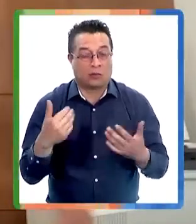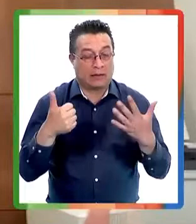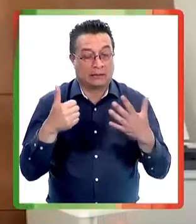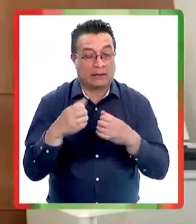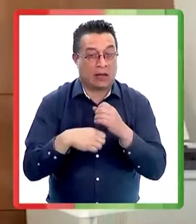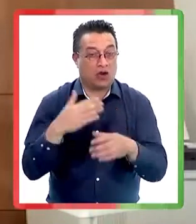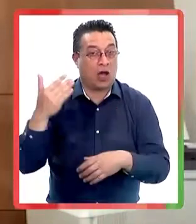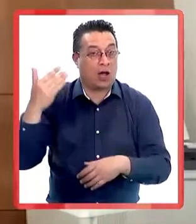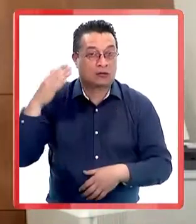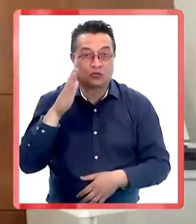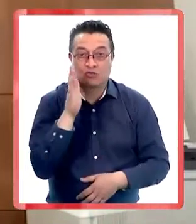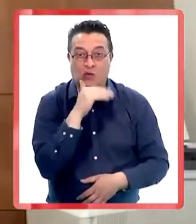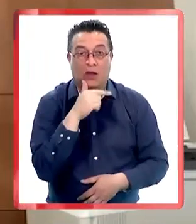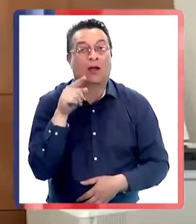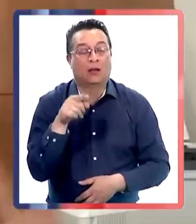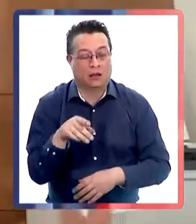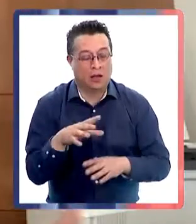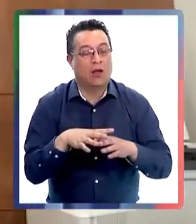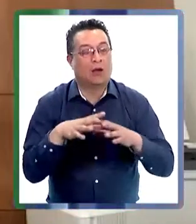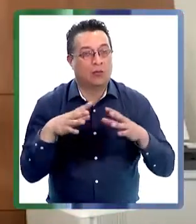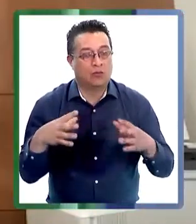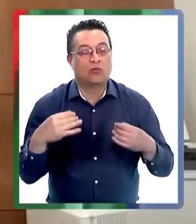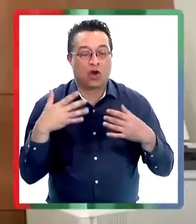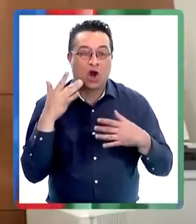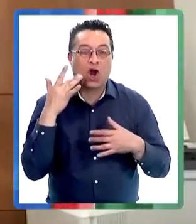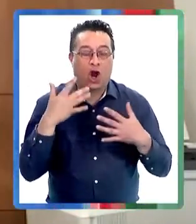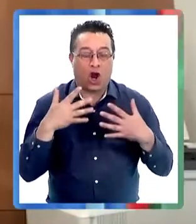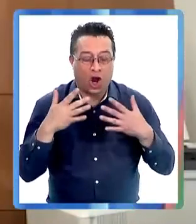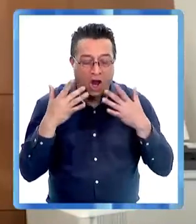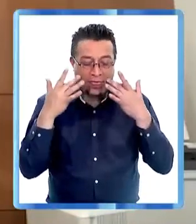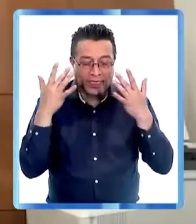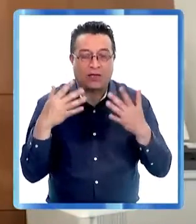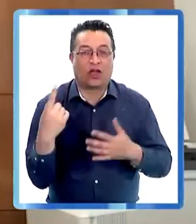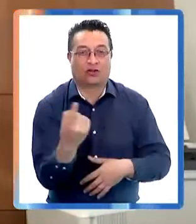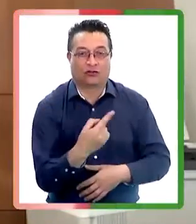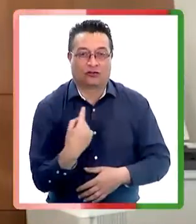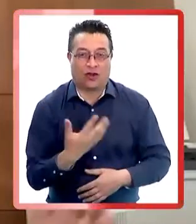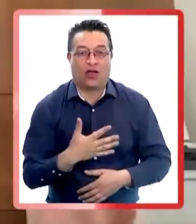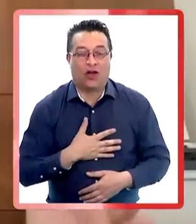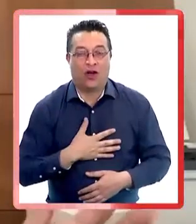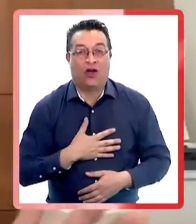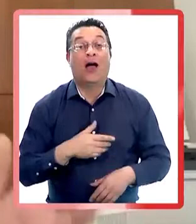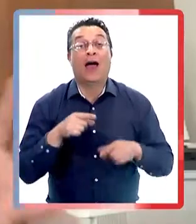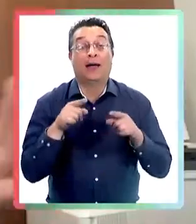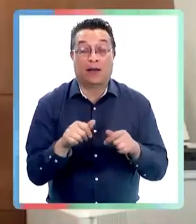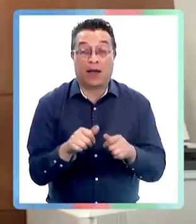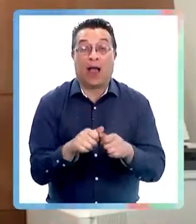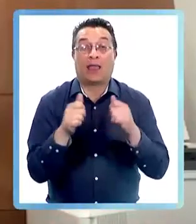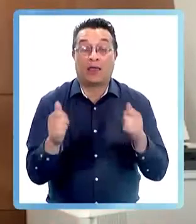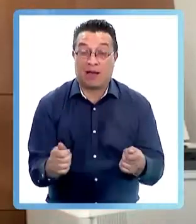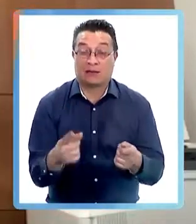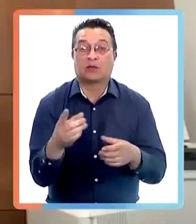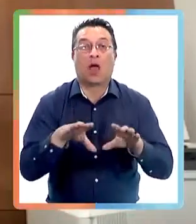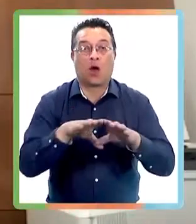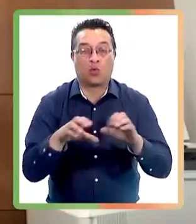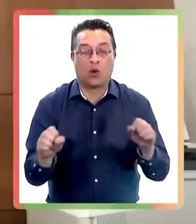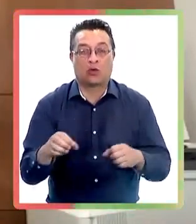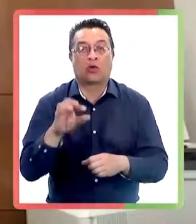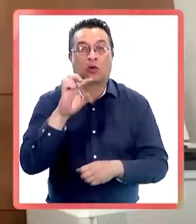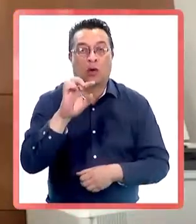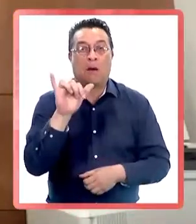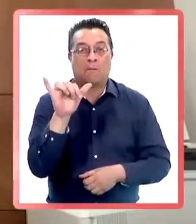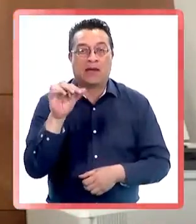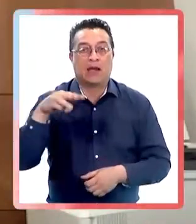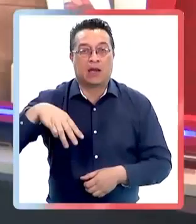hace 6 años en el país, así que eso nos puso muy contenta y contentos, llevaba además un acuerdo con las pequeñas y